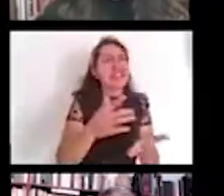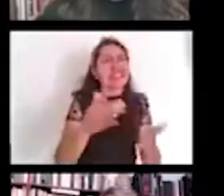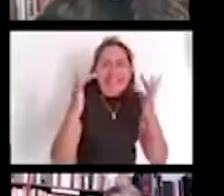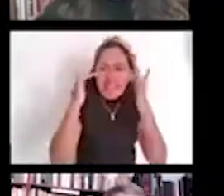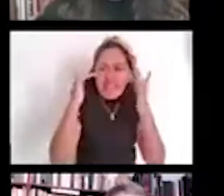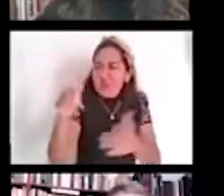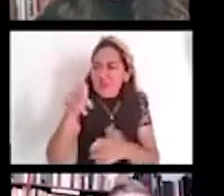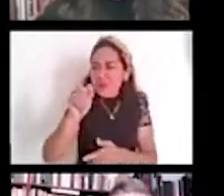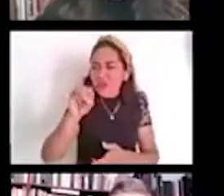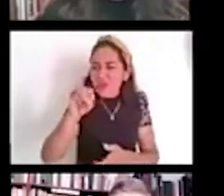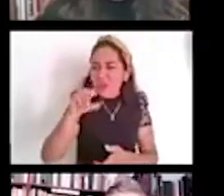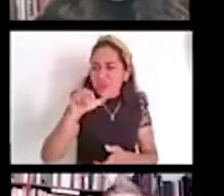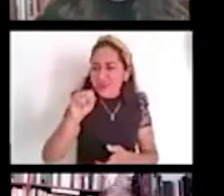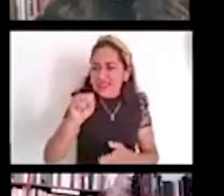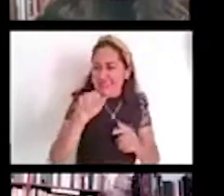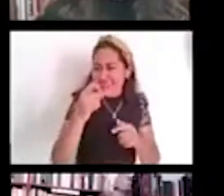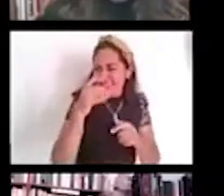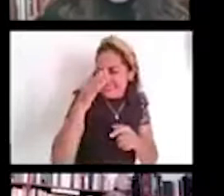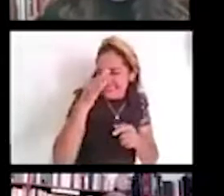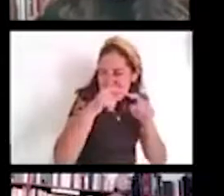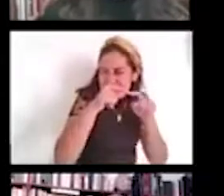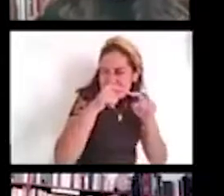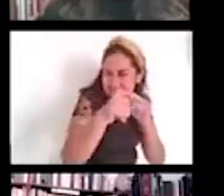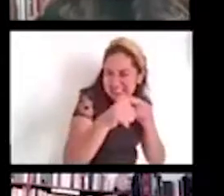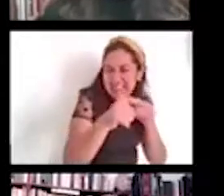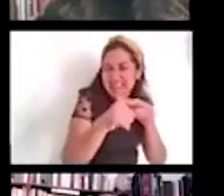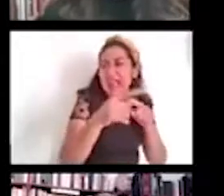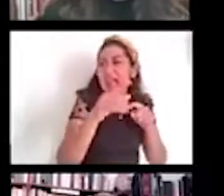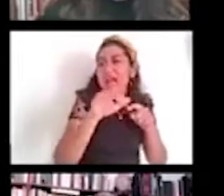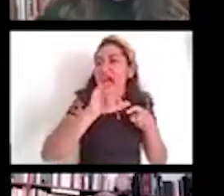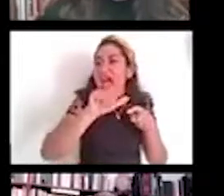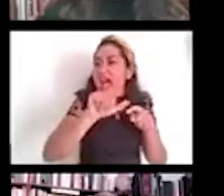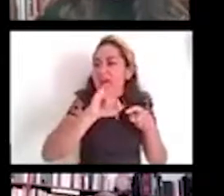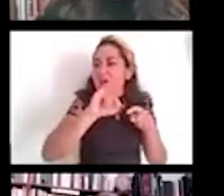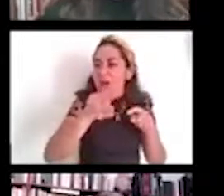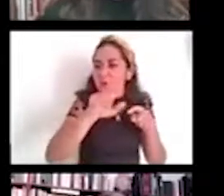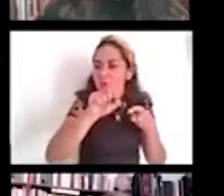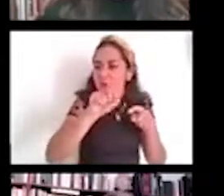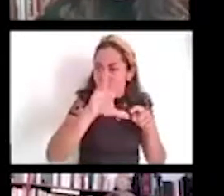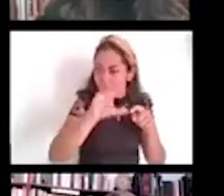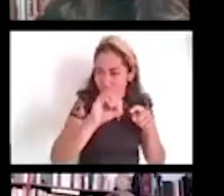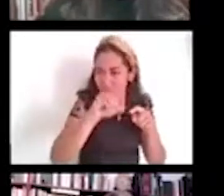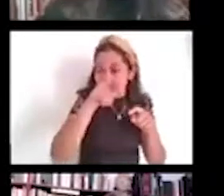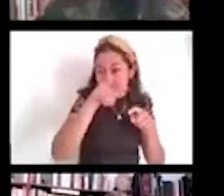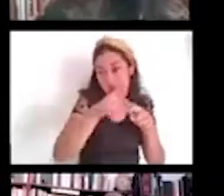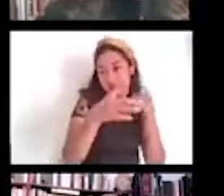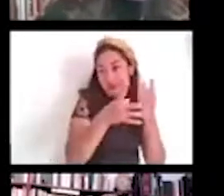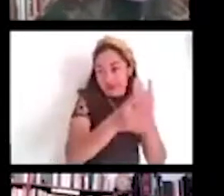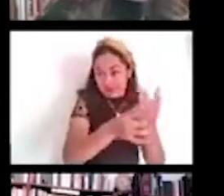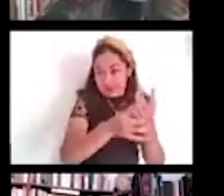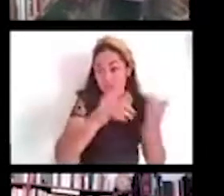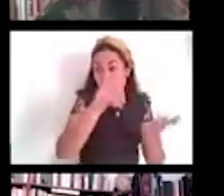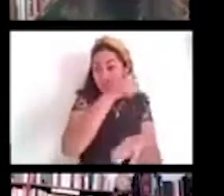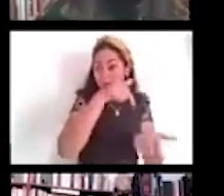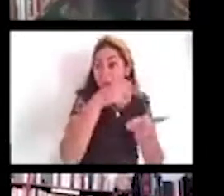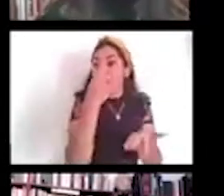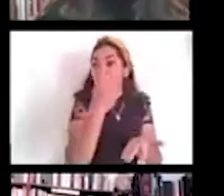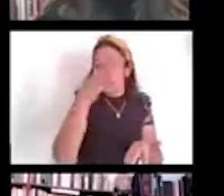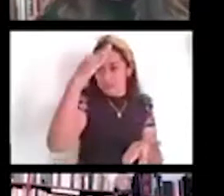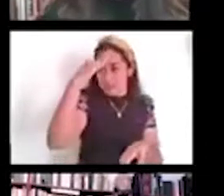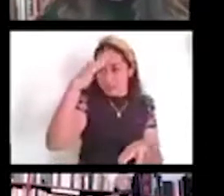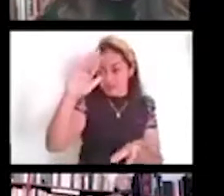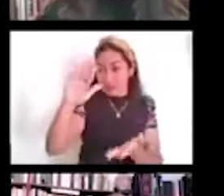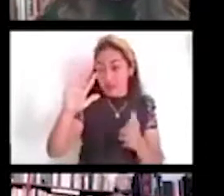llama Tequipatecpan, y es el lugar del Señor. No es remoto que se haya ido a